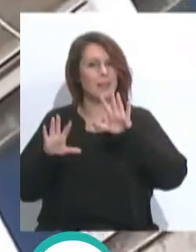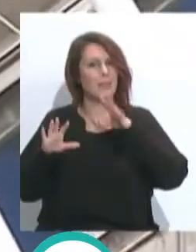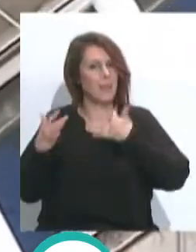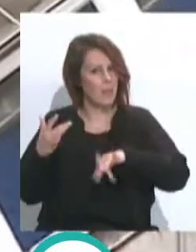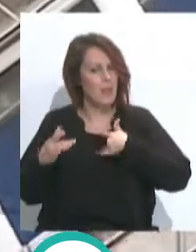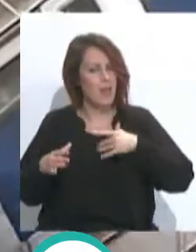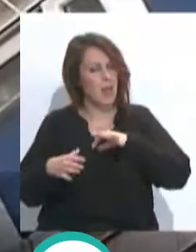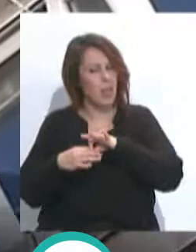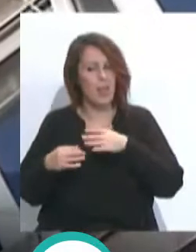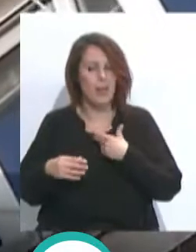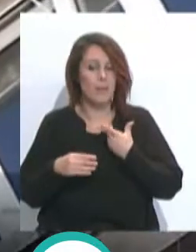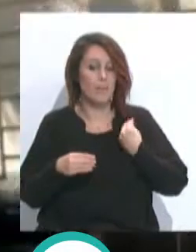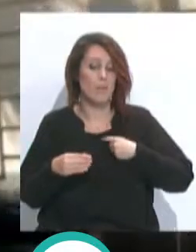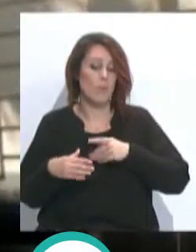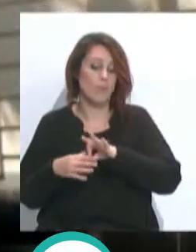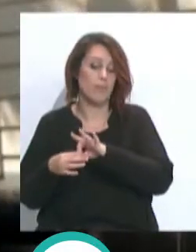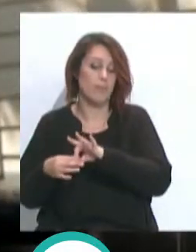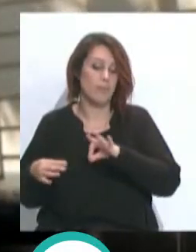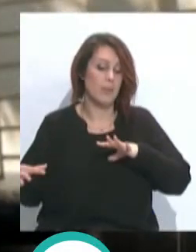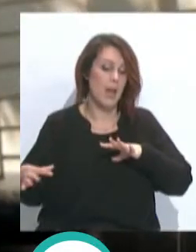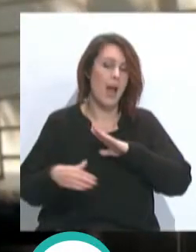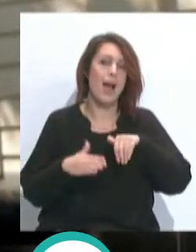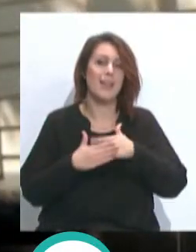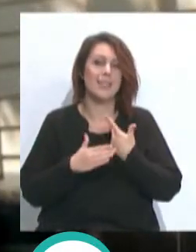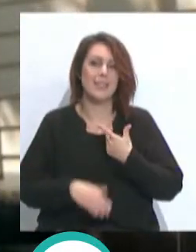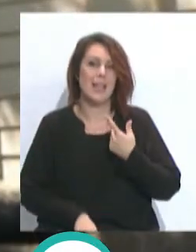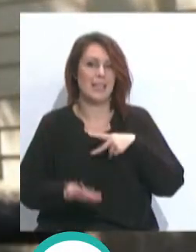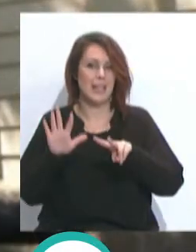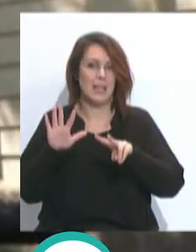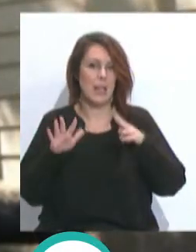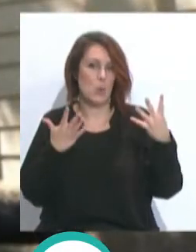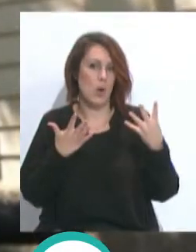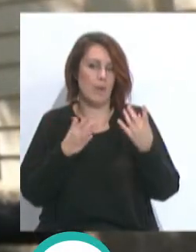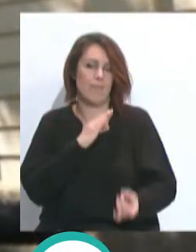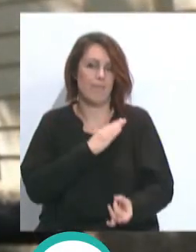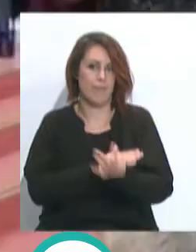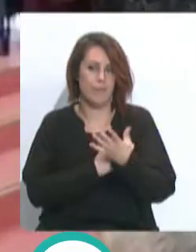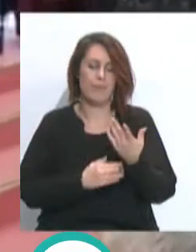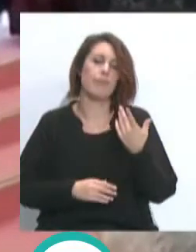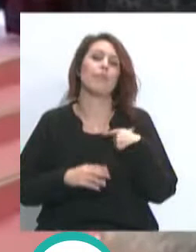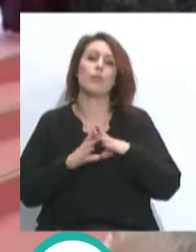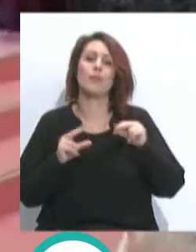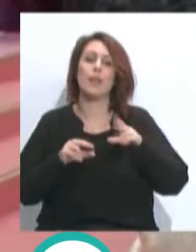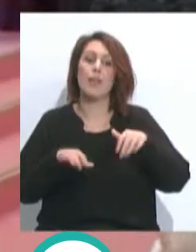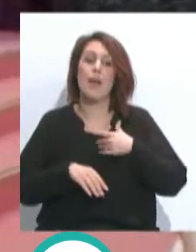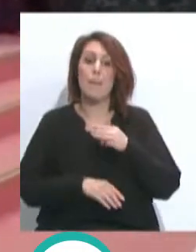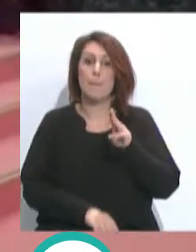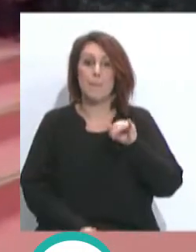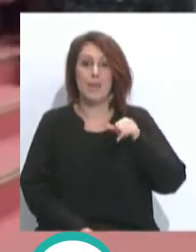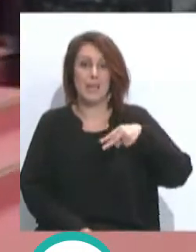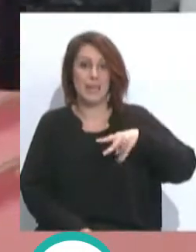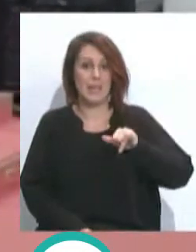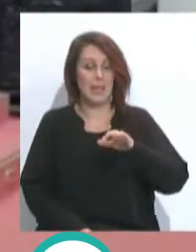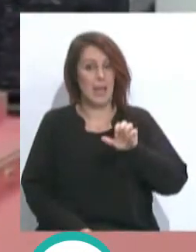la que perteneció hasta su nacimiento en 1979. En su discurso, el rector Francisco Piniella ha hecho un